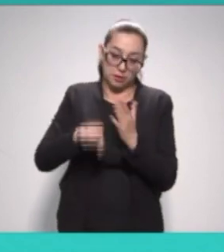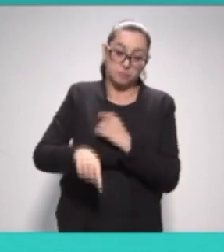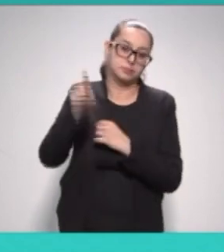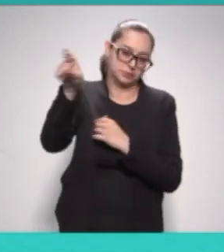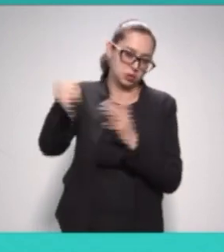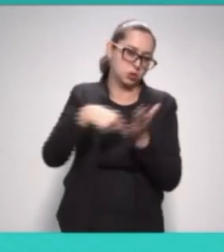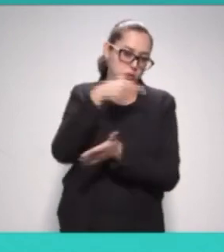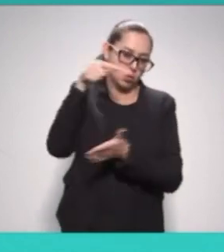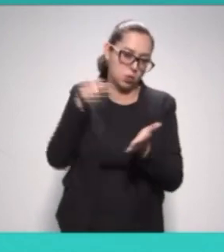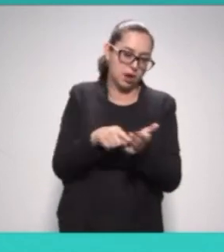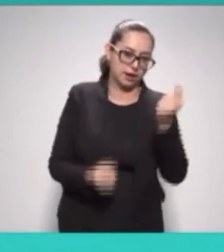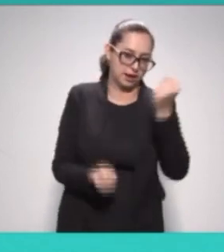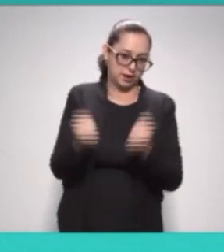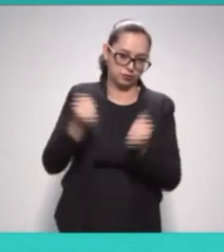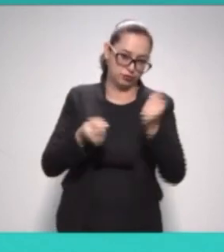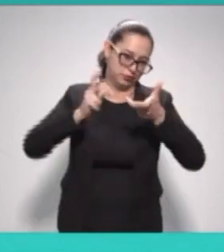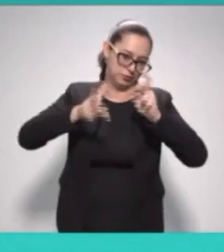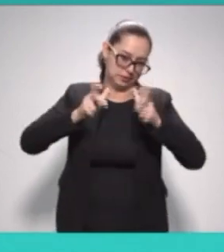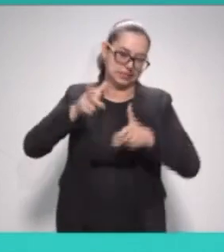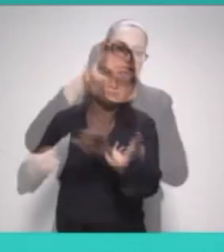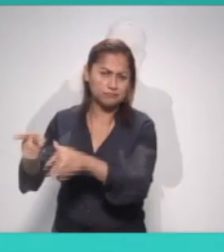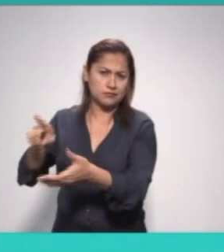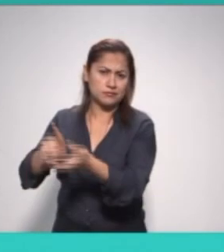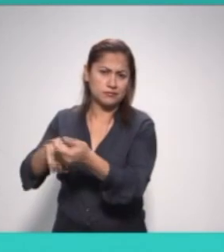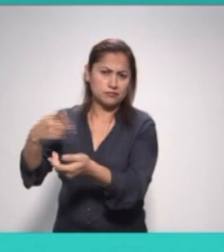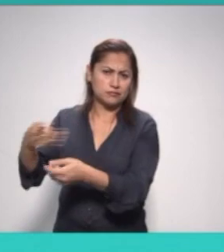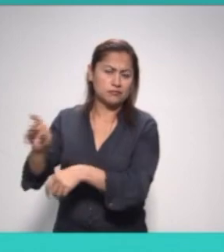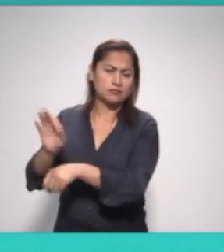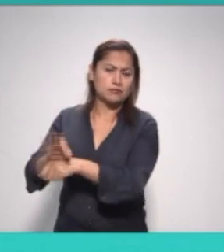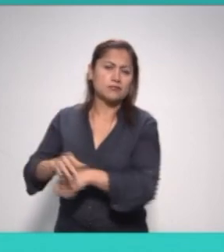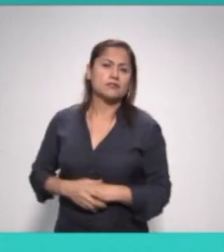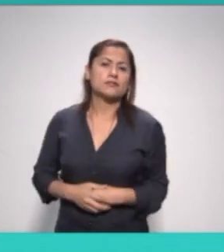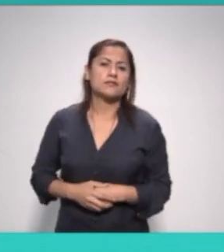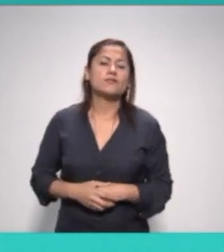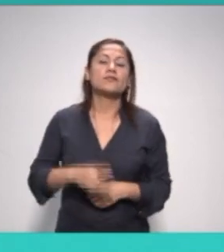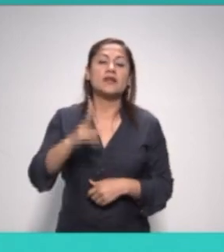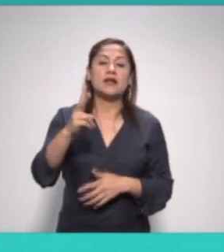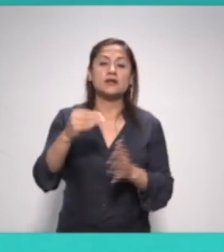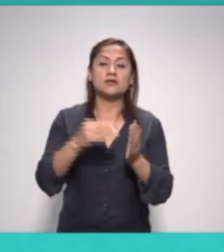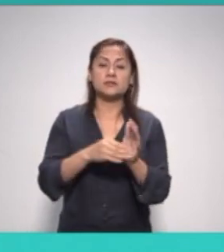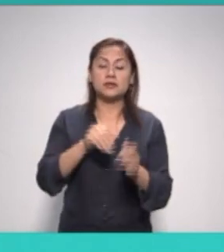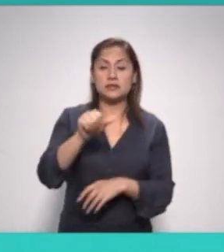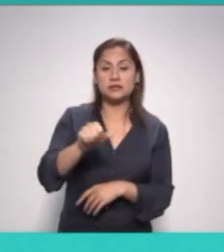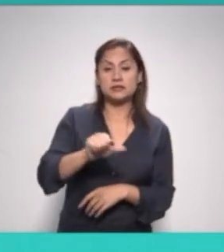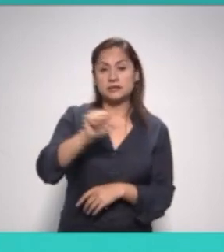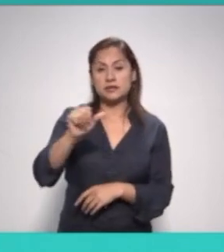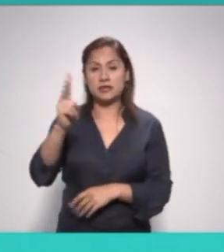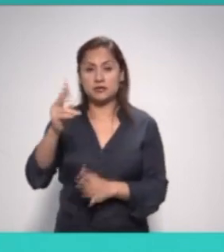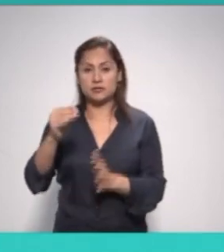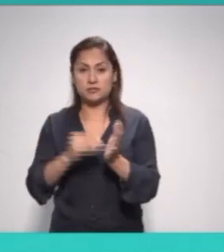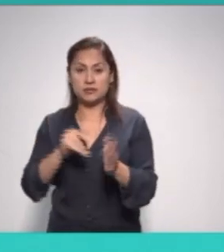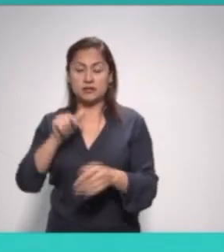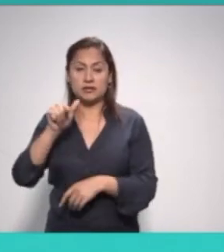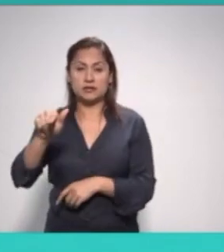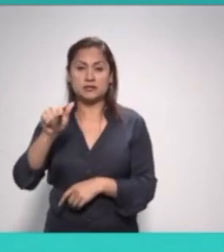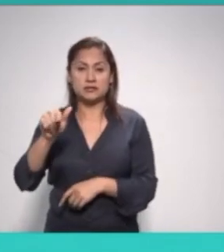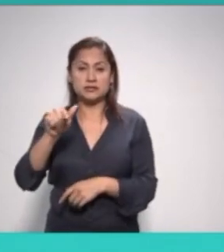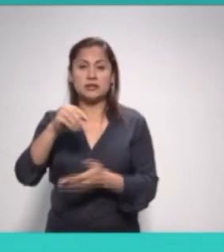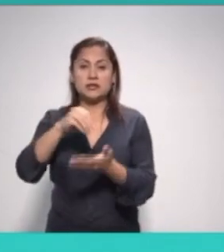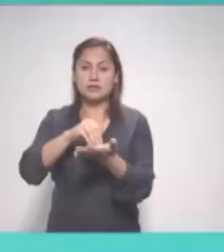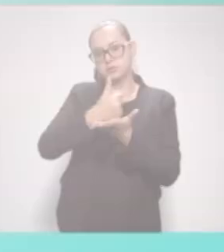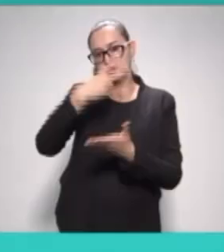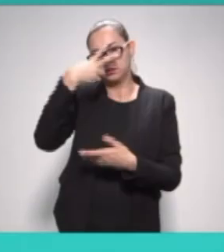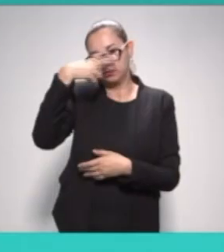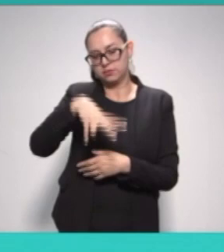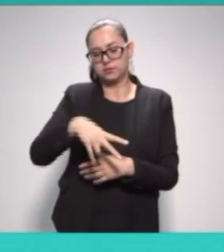cuenta con unidades administrativas que integran la información presupuestal en las que se podrían advertir los beneficios económicos derivados del permiso para su